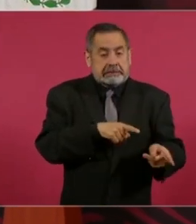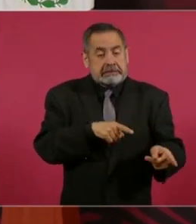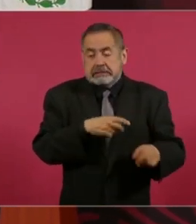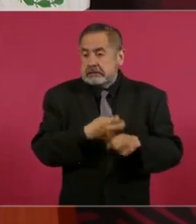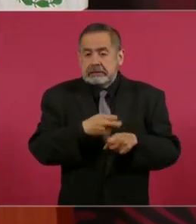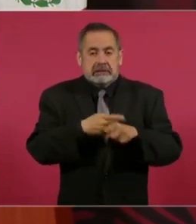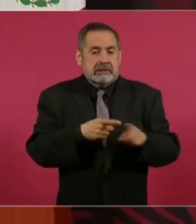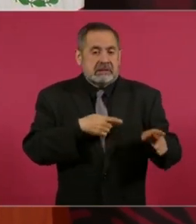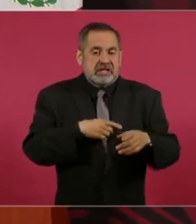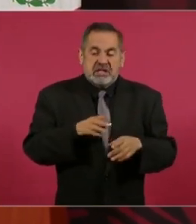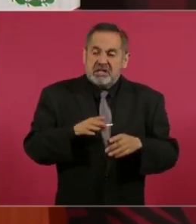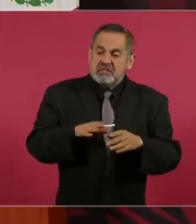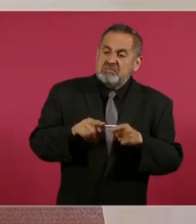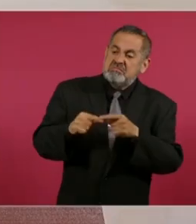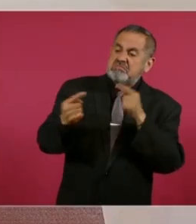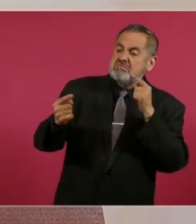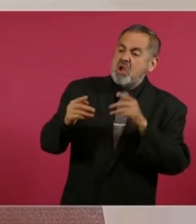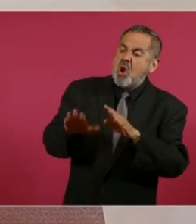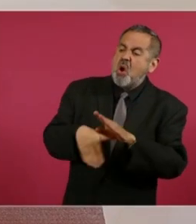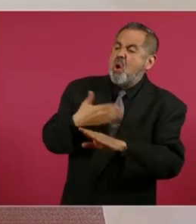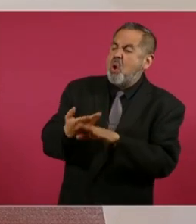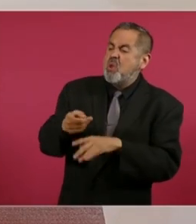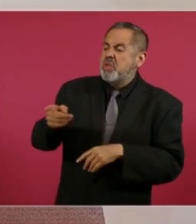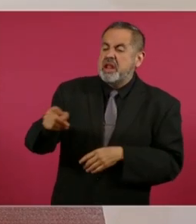completamente enemigos del ejido,